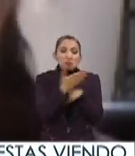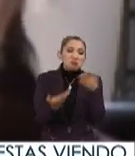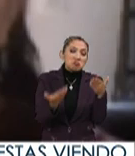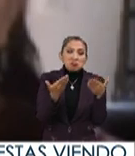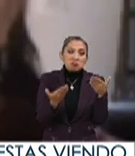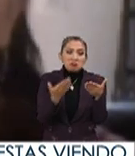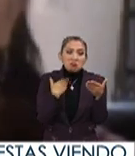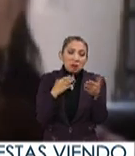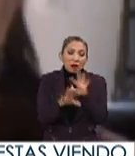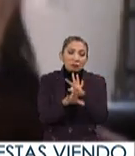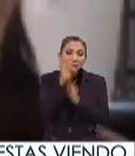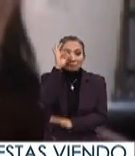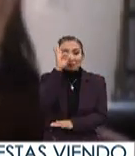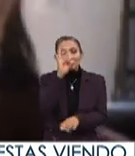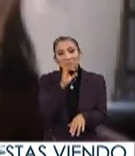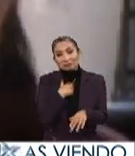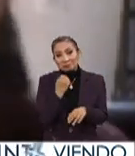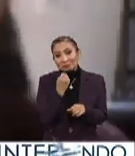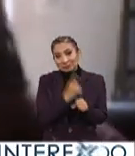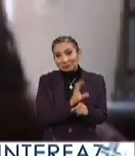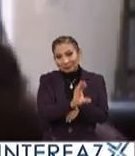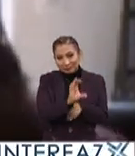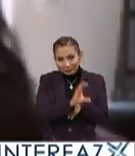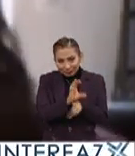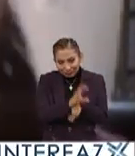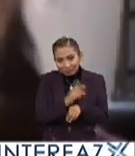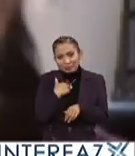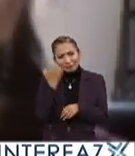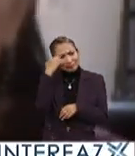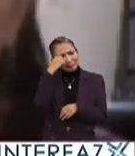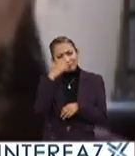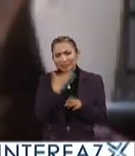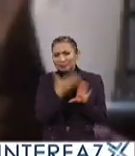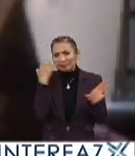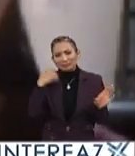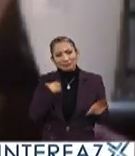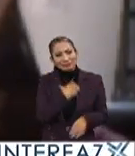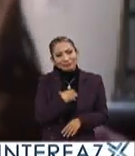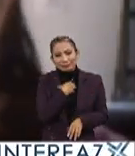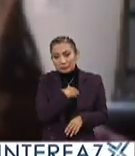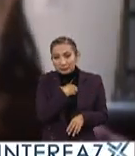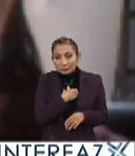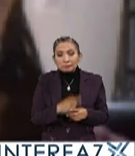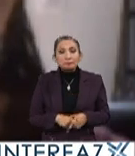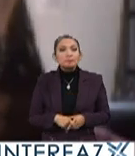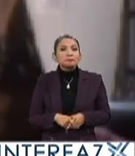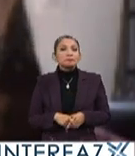pues me tocó afortunadamente Colombia y fue una experiencia muy grata.